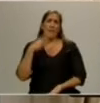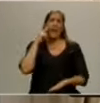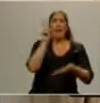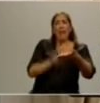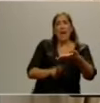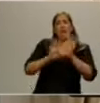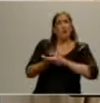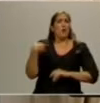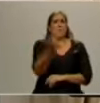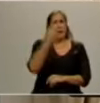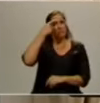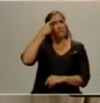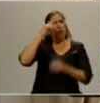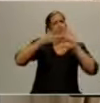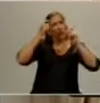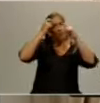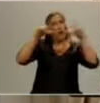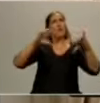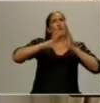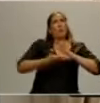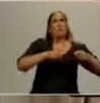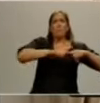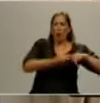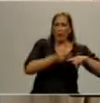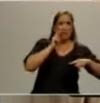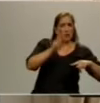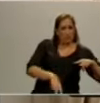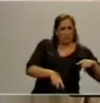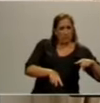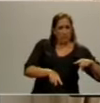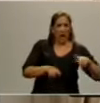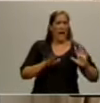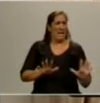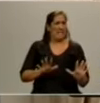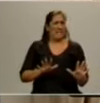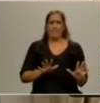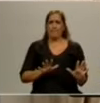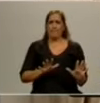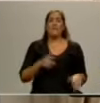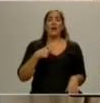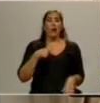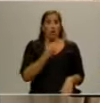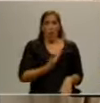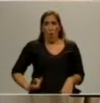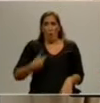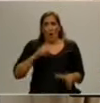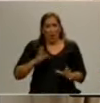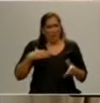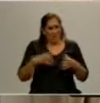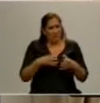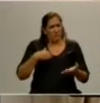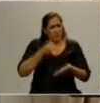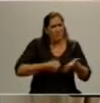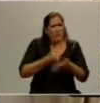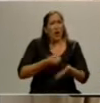político pensar que nuestro gobierno, que ha sido fundamental en todo lo que ha sido la lucha contra el terrorismo